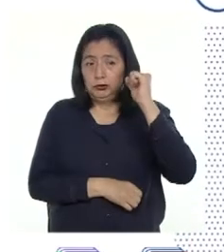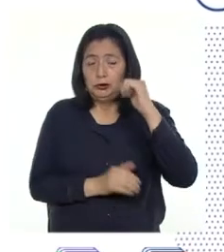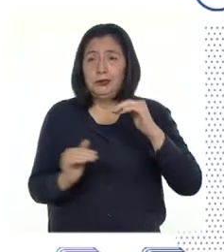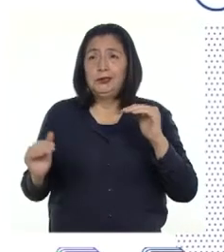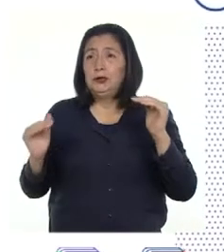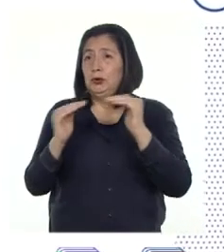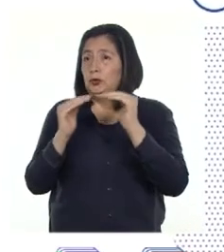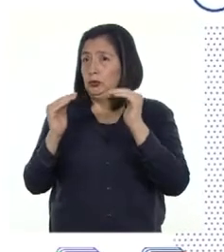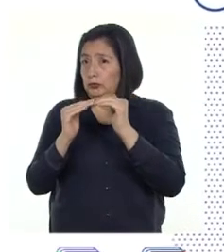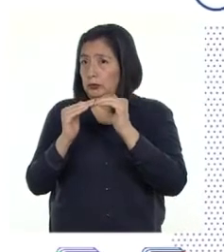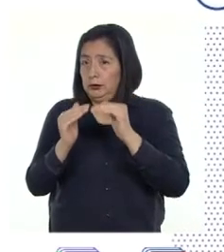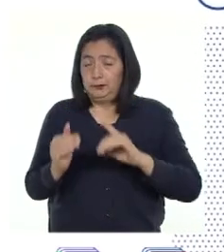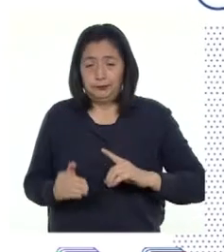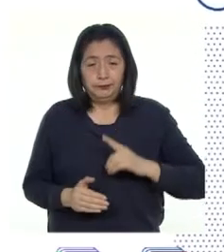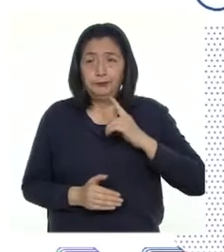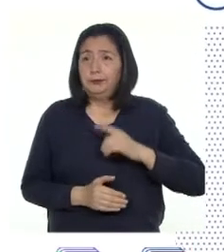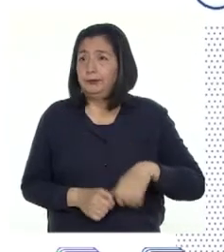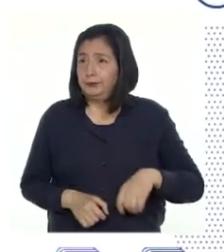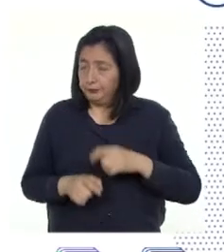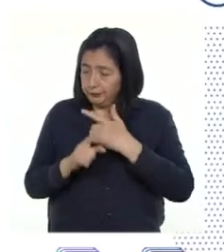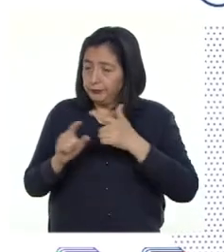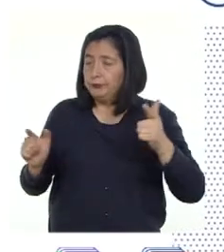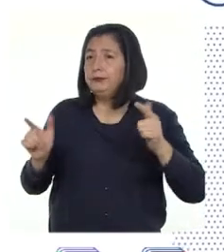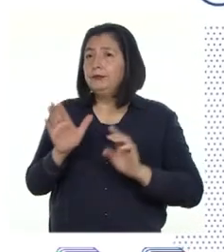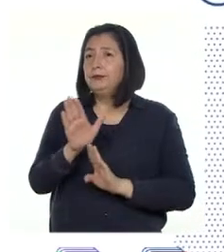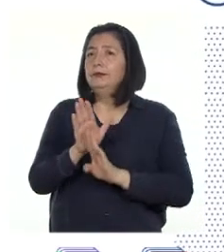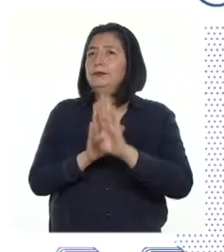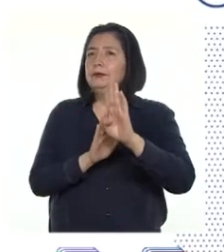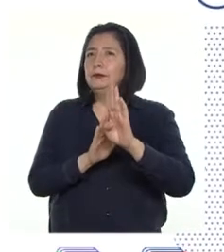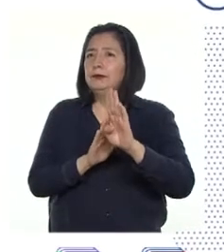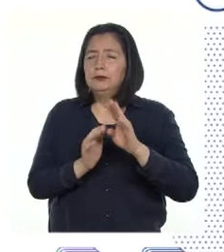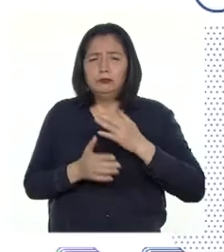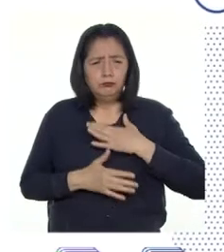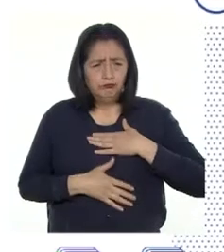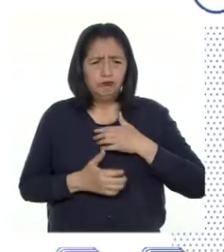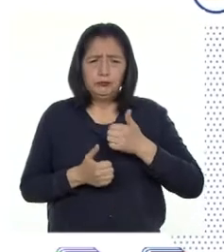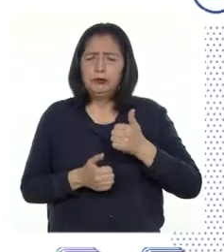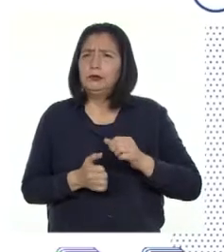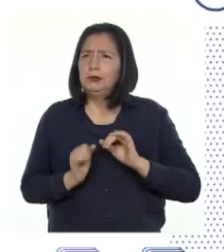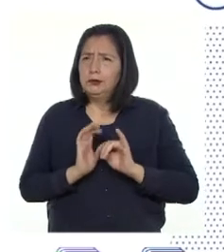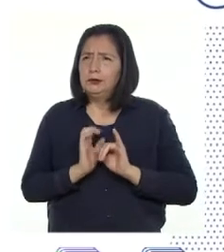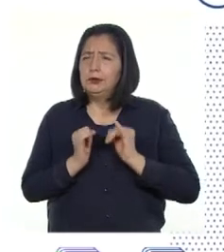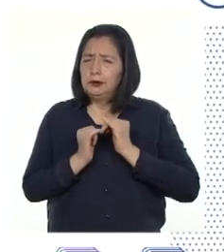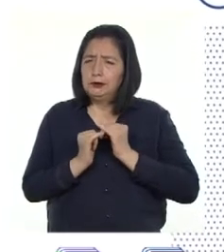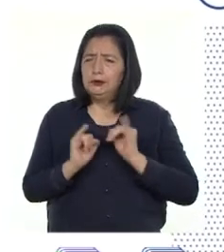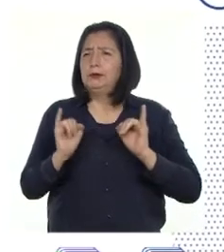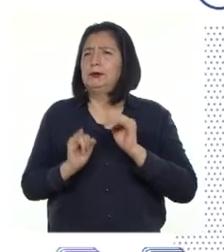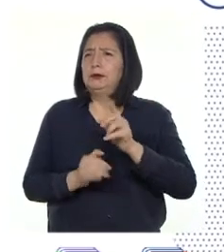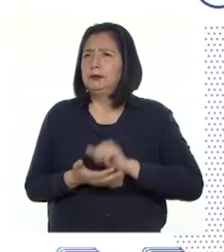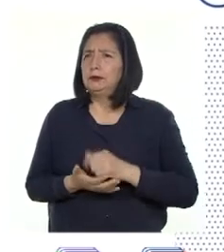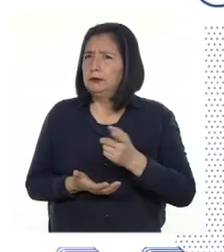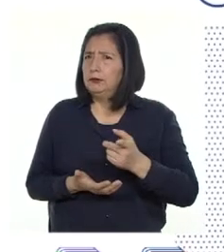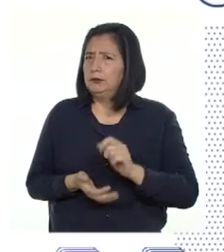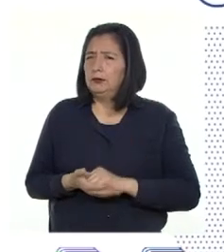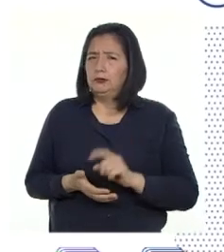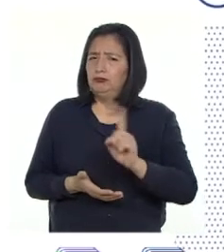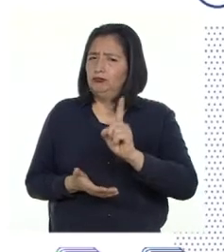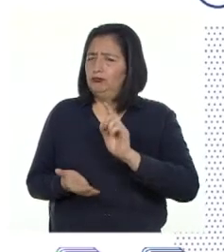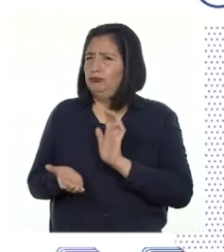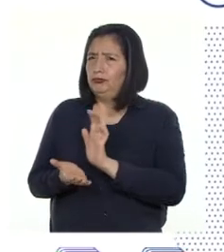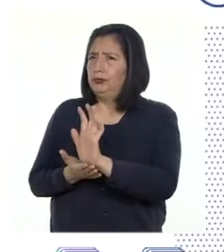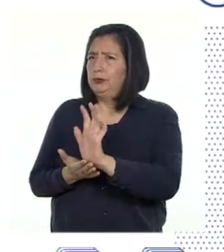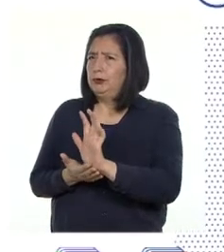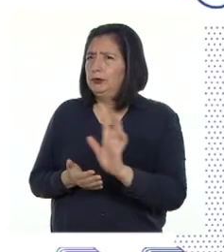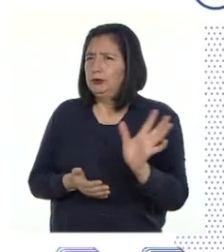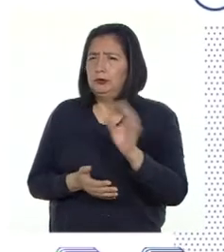a la igualdad, dignidad, libre desarrollo, bienestar y autonomía, impidiendo la discriminación